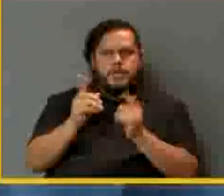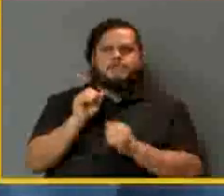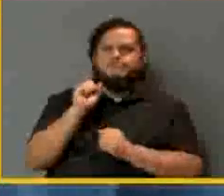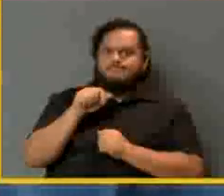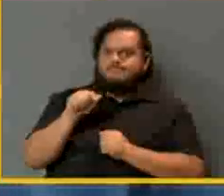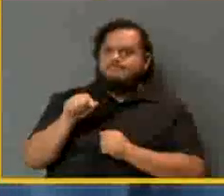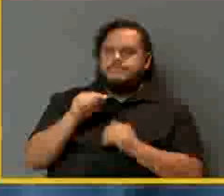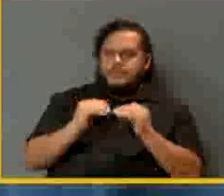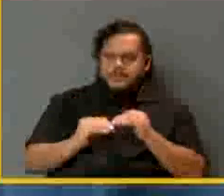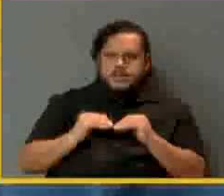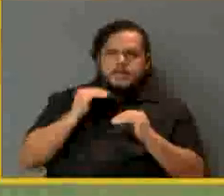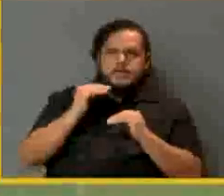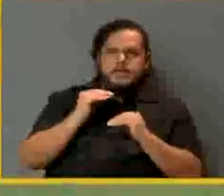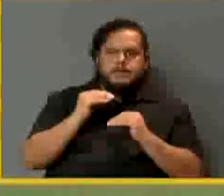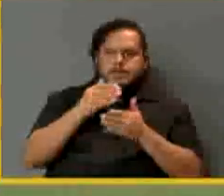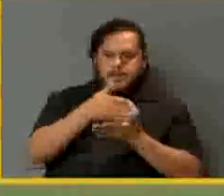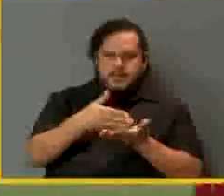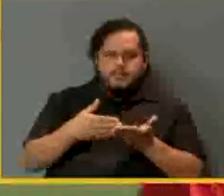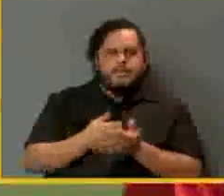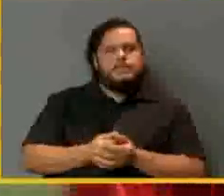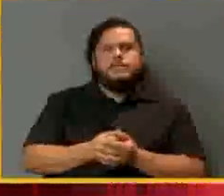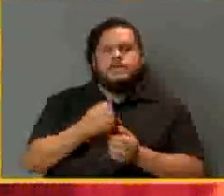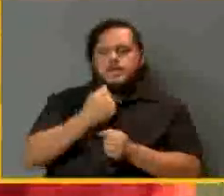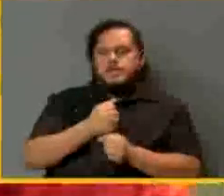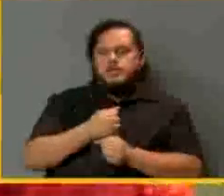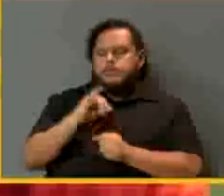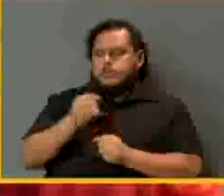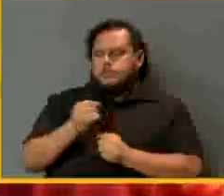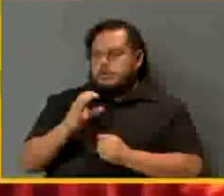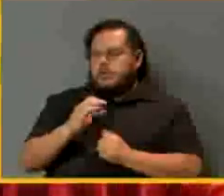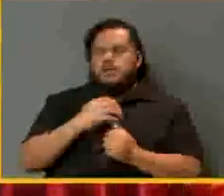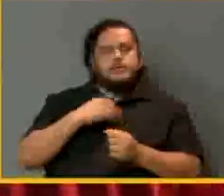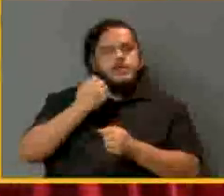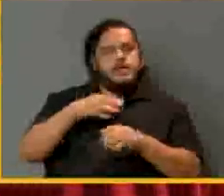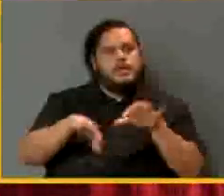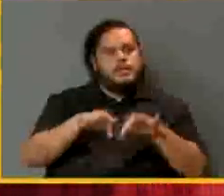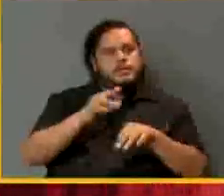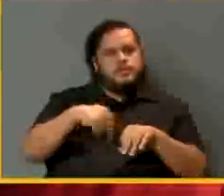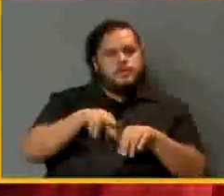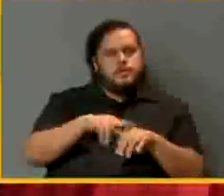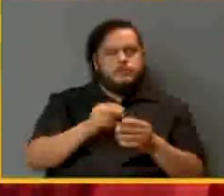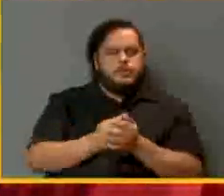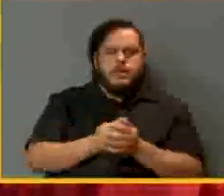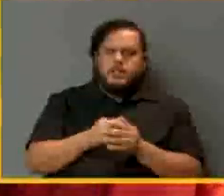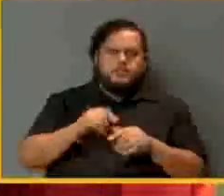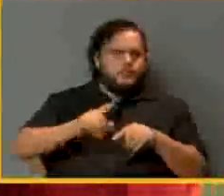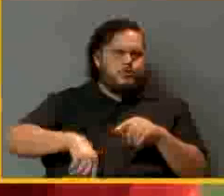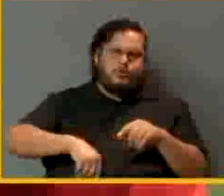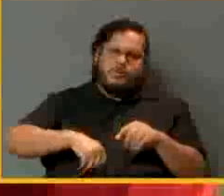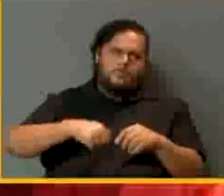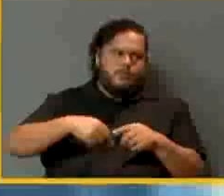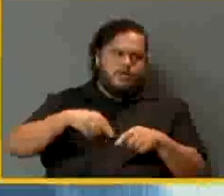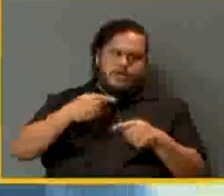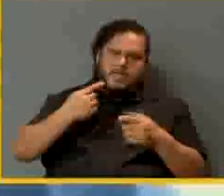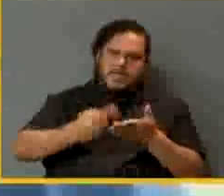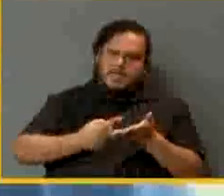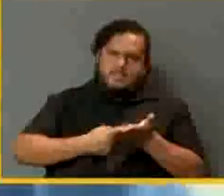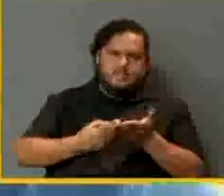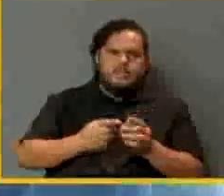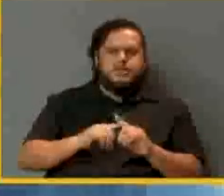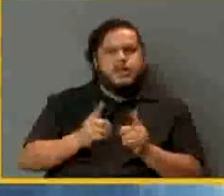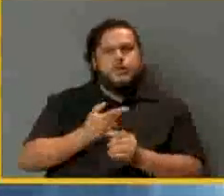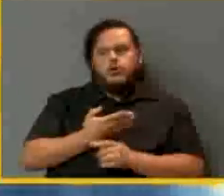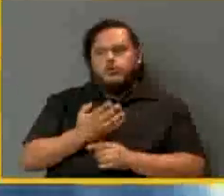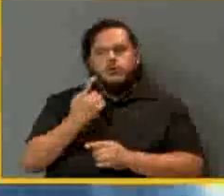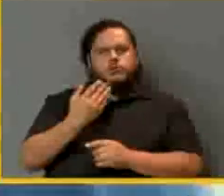está arriba de la media. La labor de Joel Campbell en la selección nacional es indiscutible. Pero cuando uno habla que un